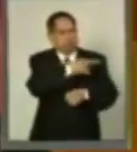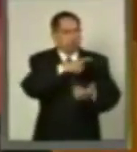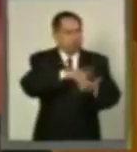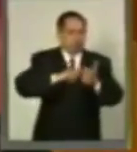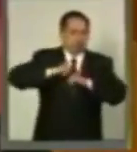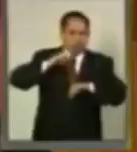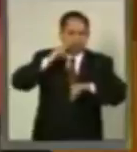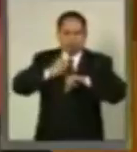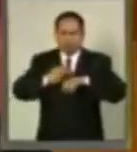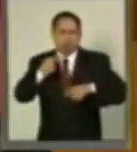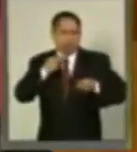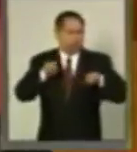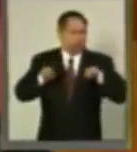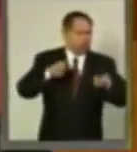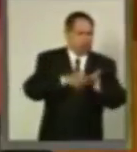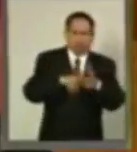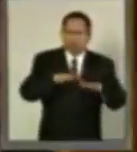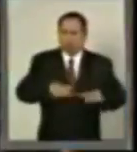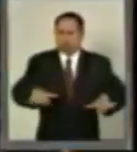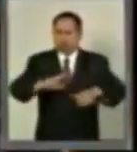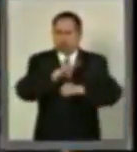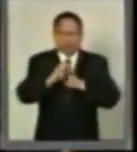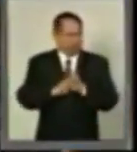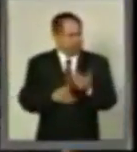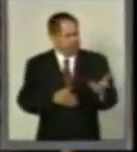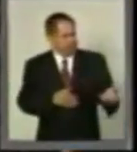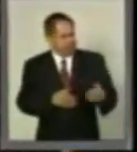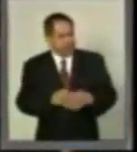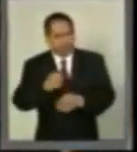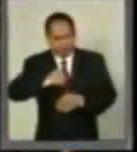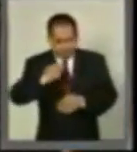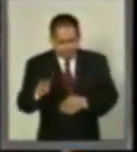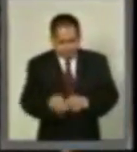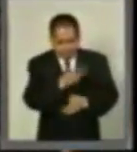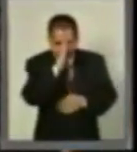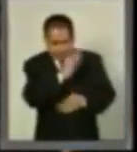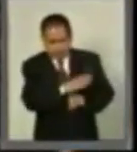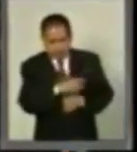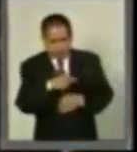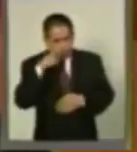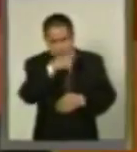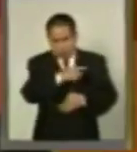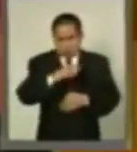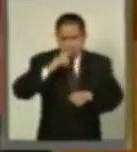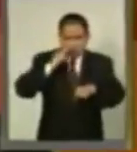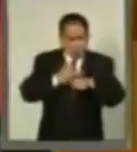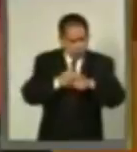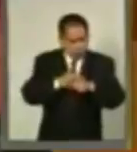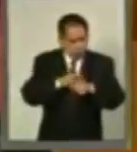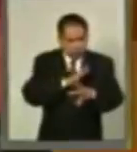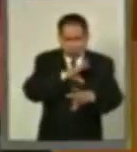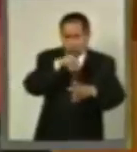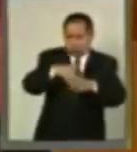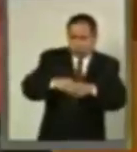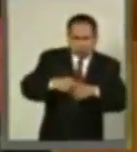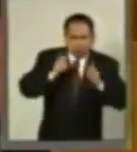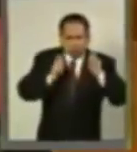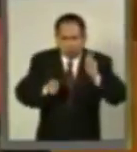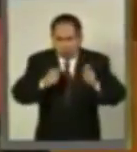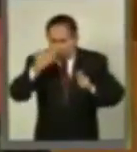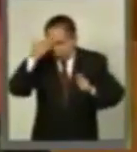encargado de la política interna de este país. Le pregunto, ¿está usted inmerso en